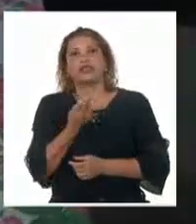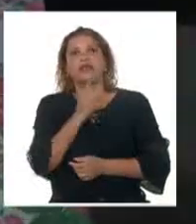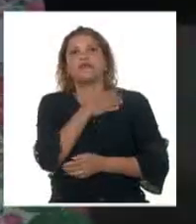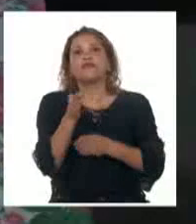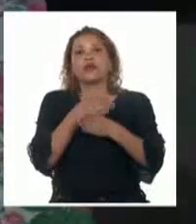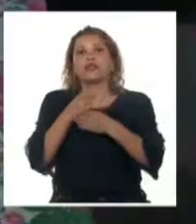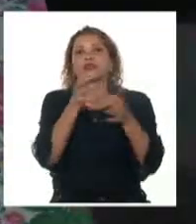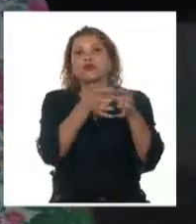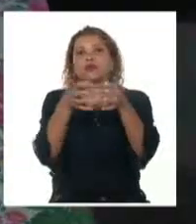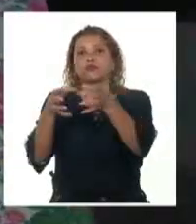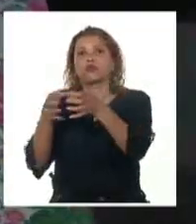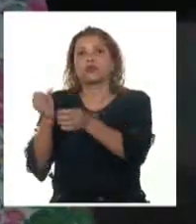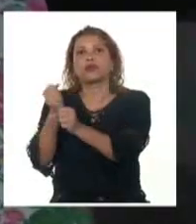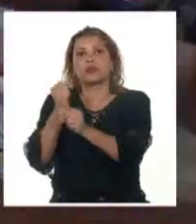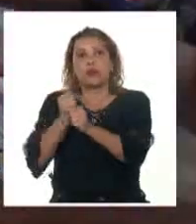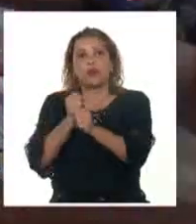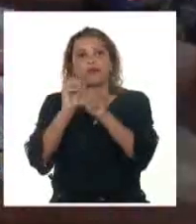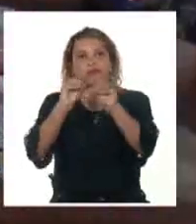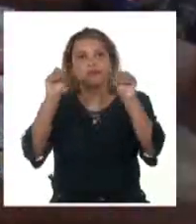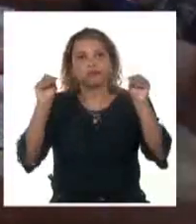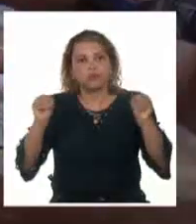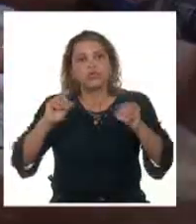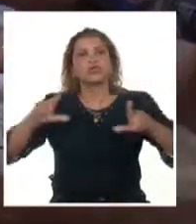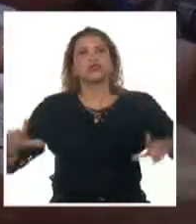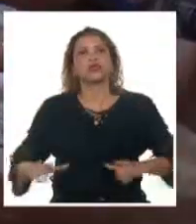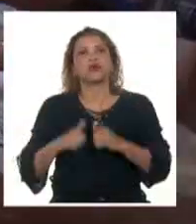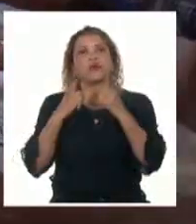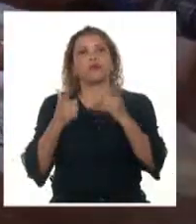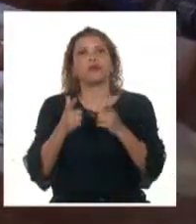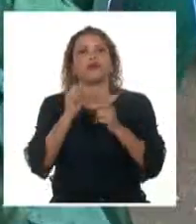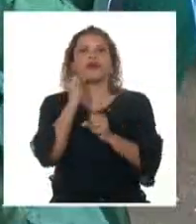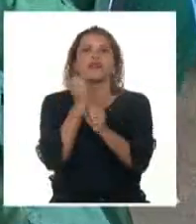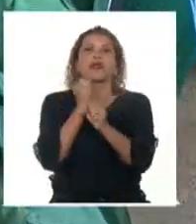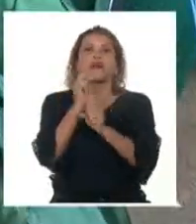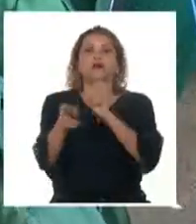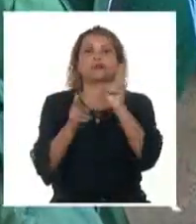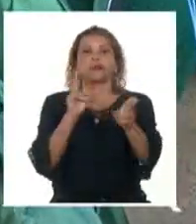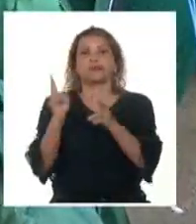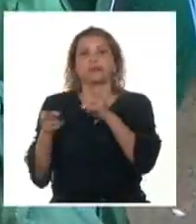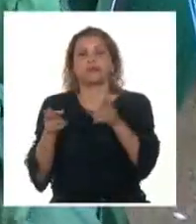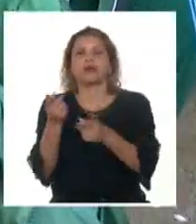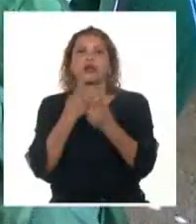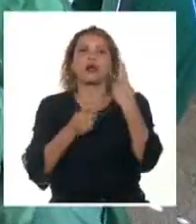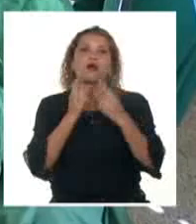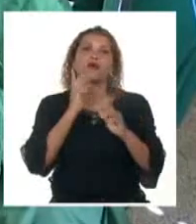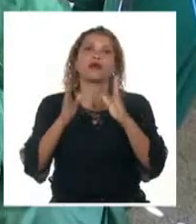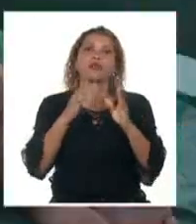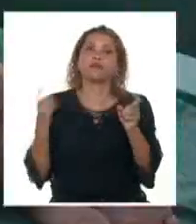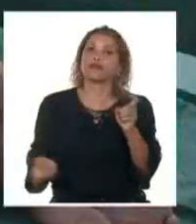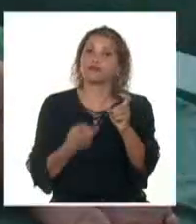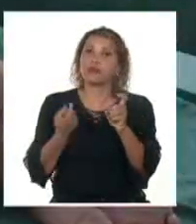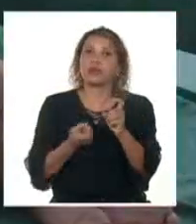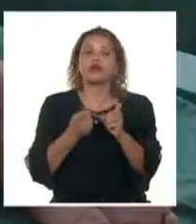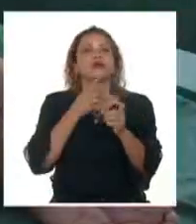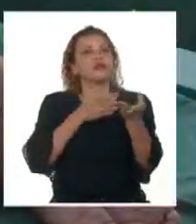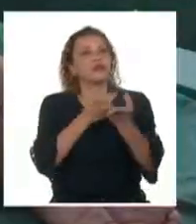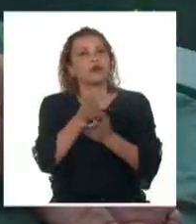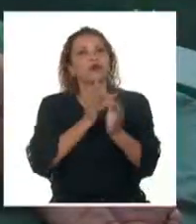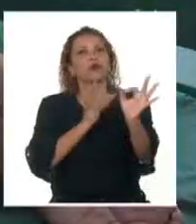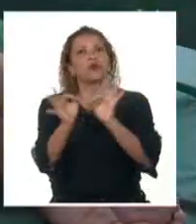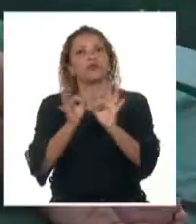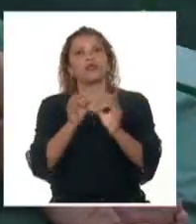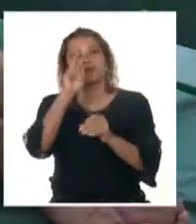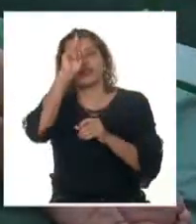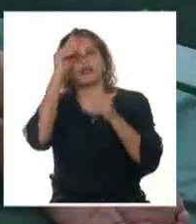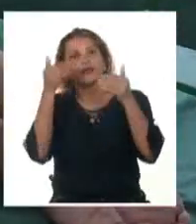de trabajo de la zona de defensa y se le dio cumplimiento a las misiones asignadas aún en tiempos de guerra no se descuida la salud de los combatientes